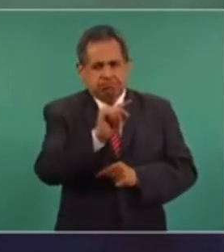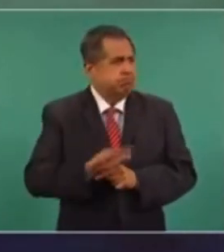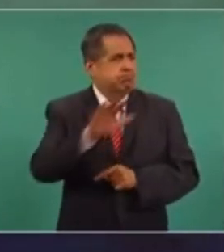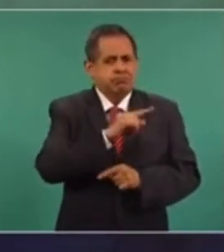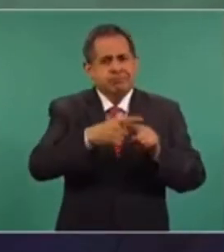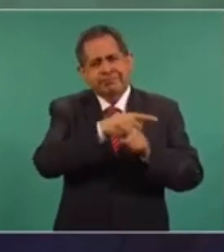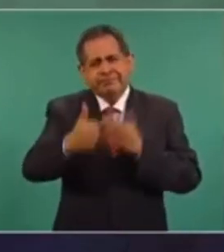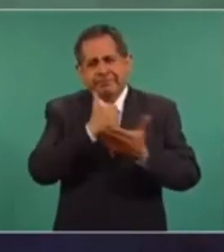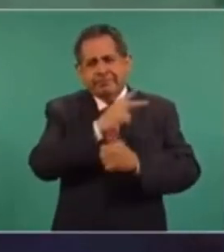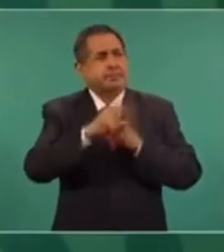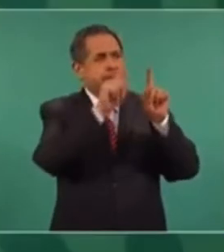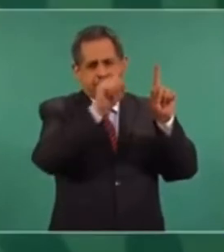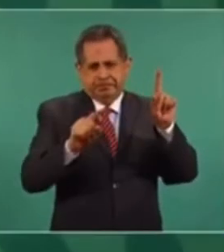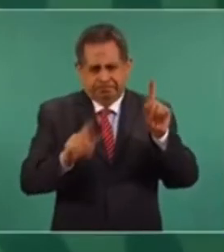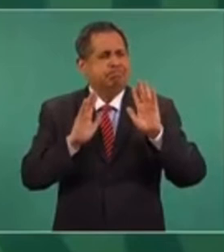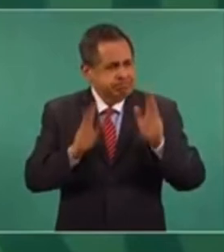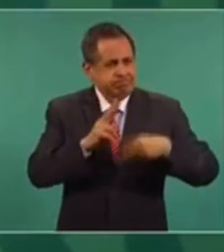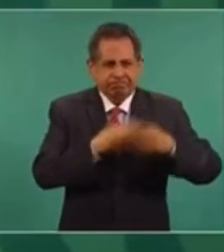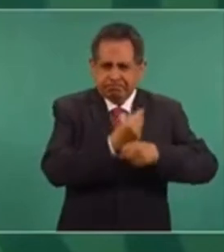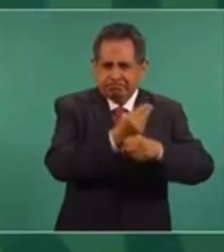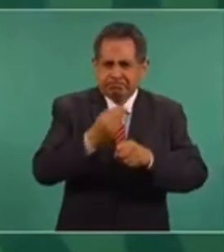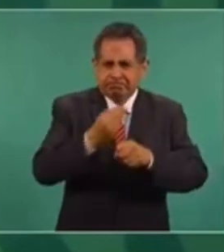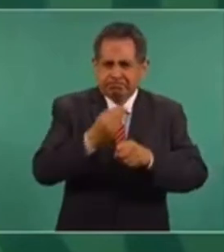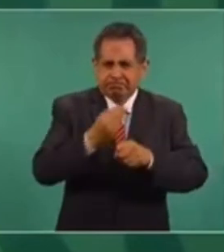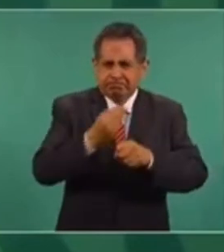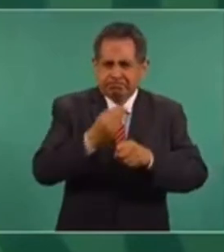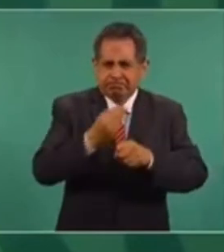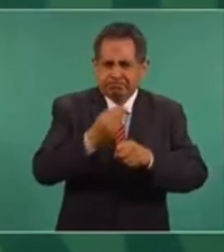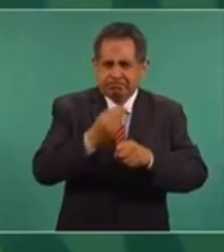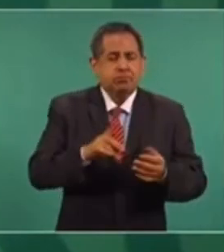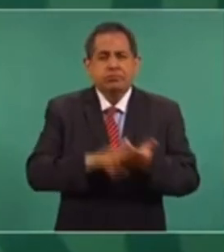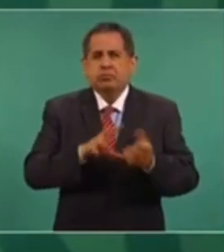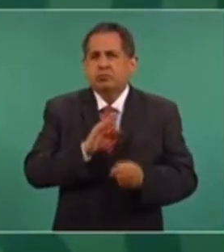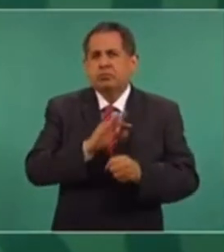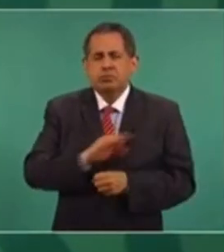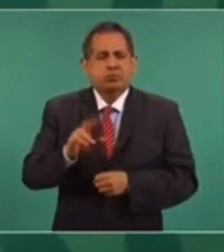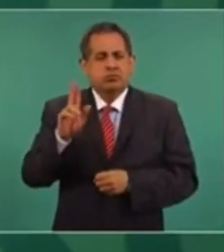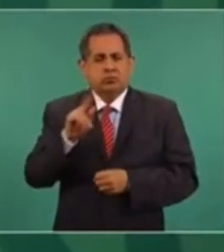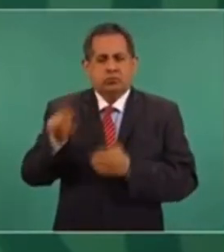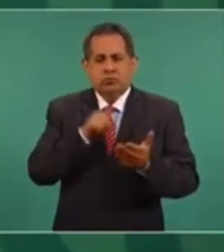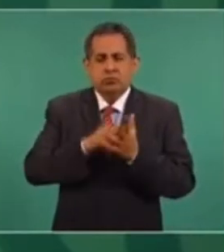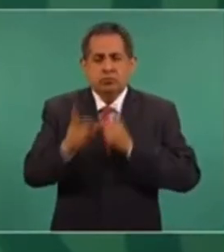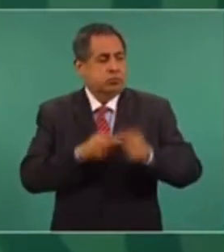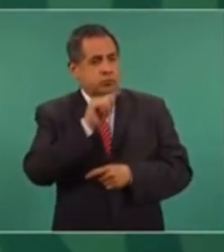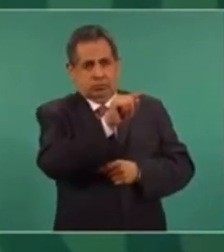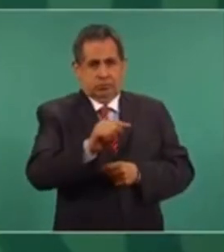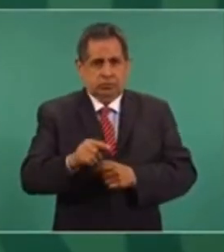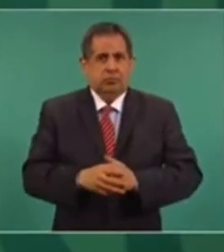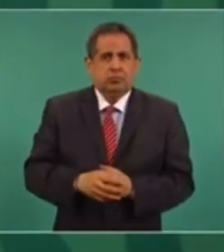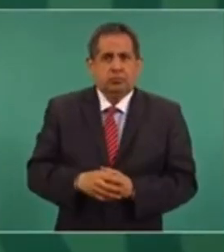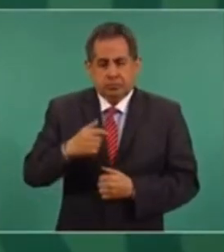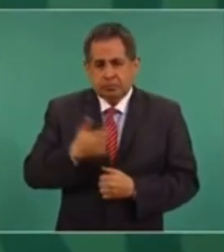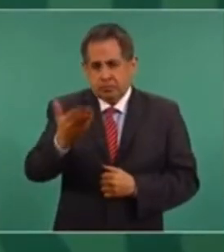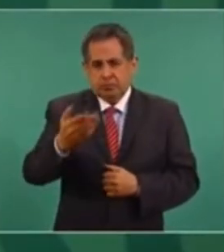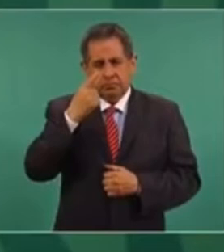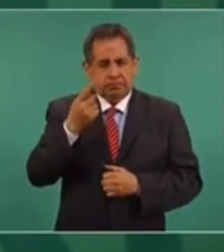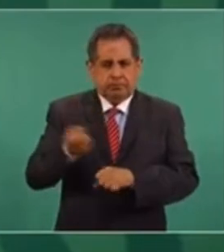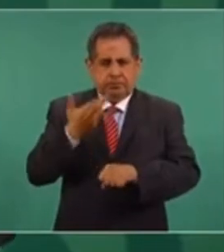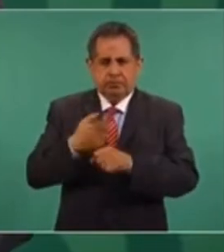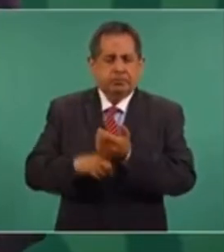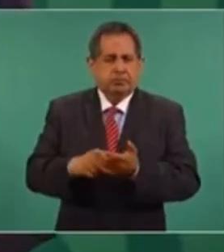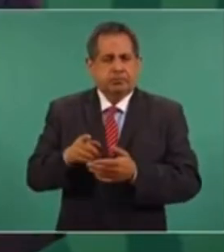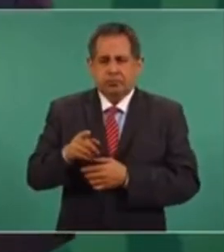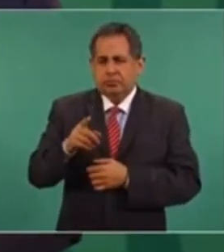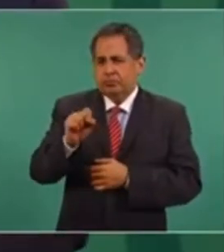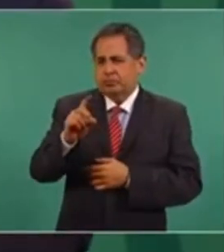país se han rehabilitado cerca de 80 unidades deportivas. Le voy a pedir al secretario de Desarrollo